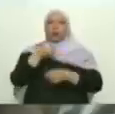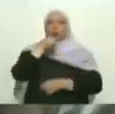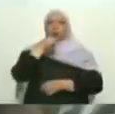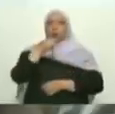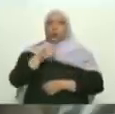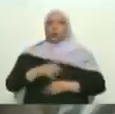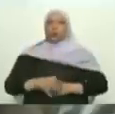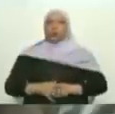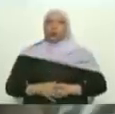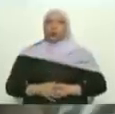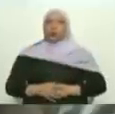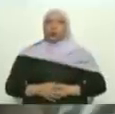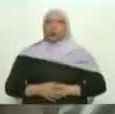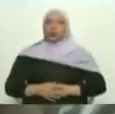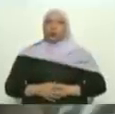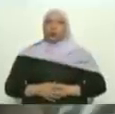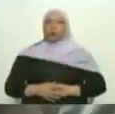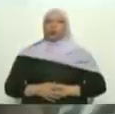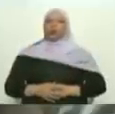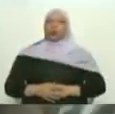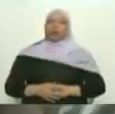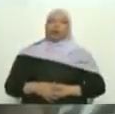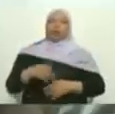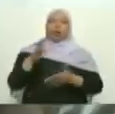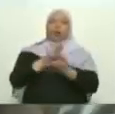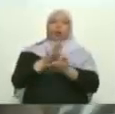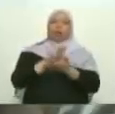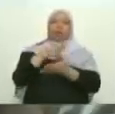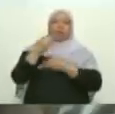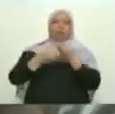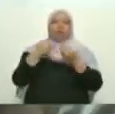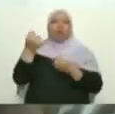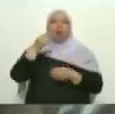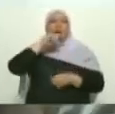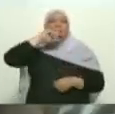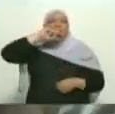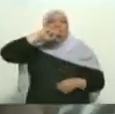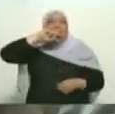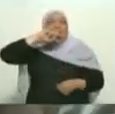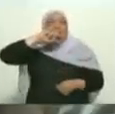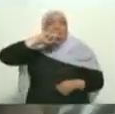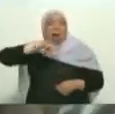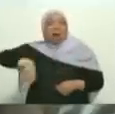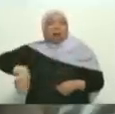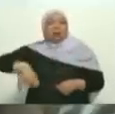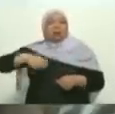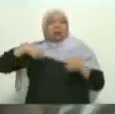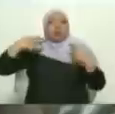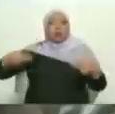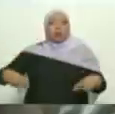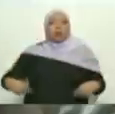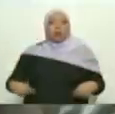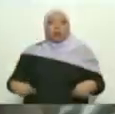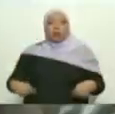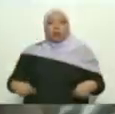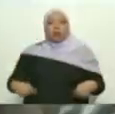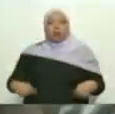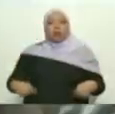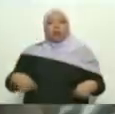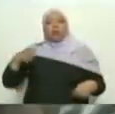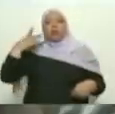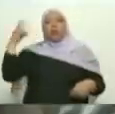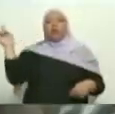su trastorno psicótico de mucho odio hacia la humanidad, hacia